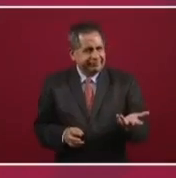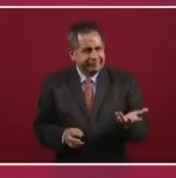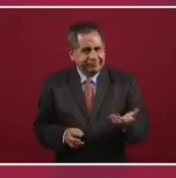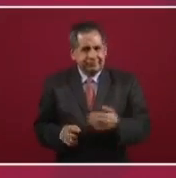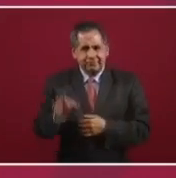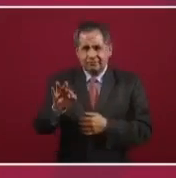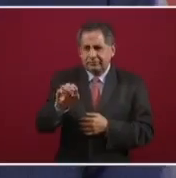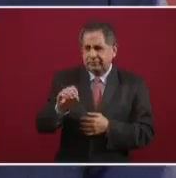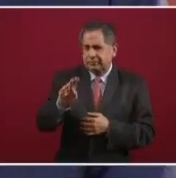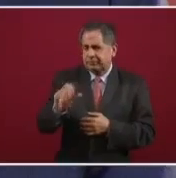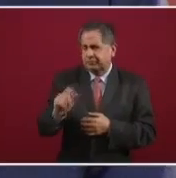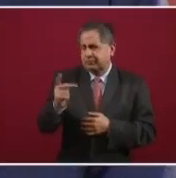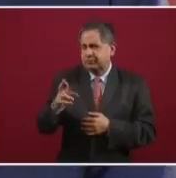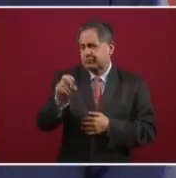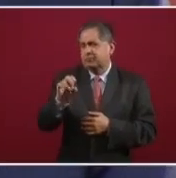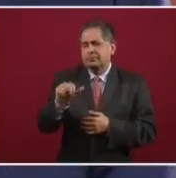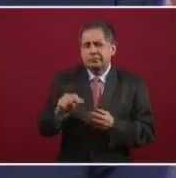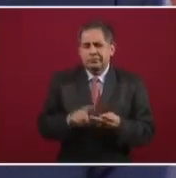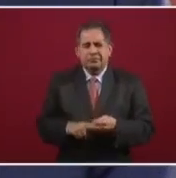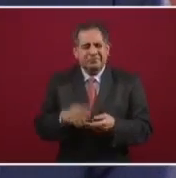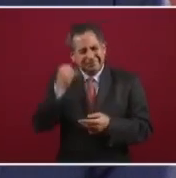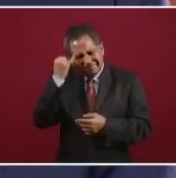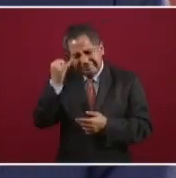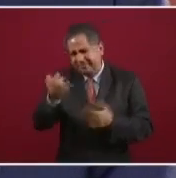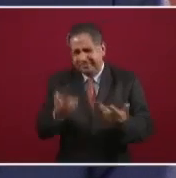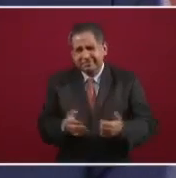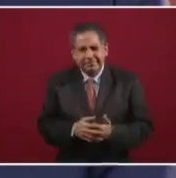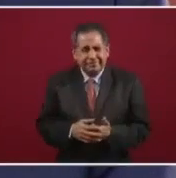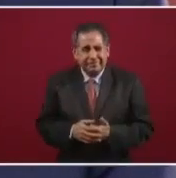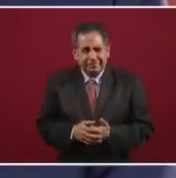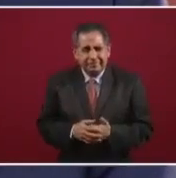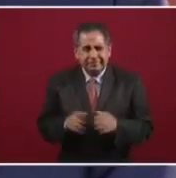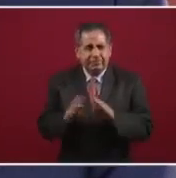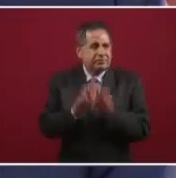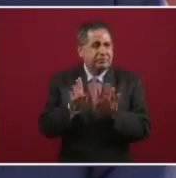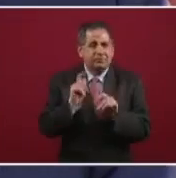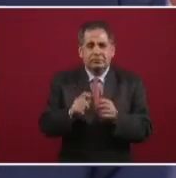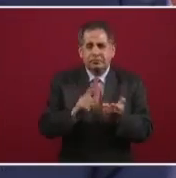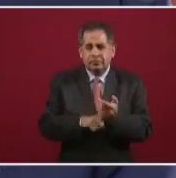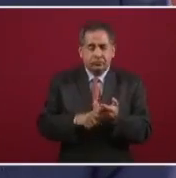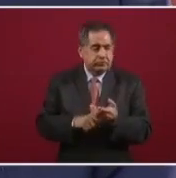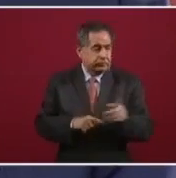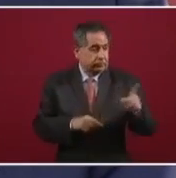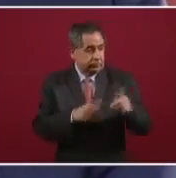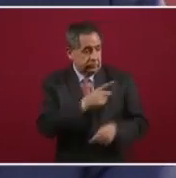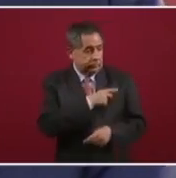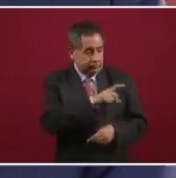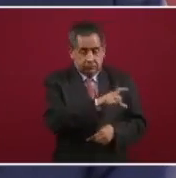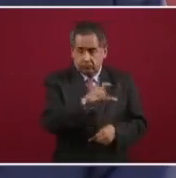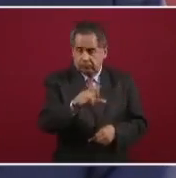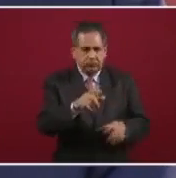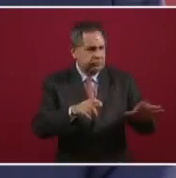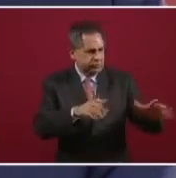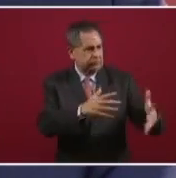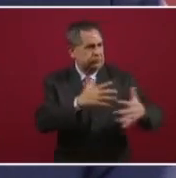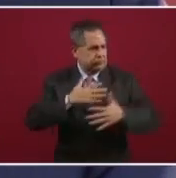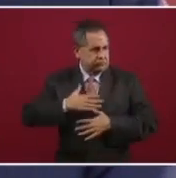El FOAPROA, imagínense, convertir deudas